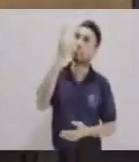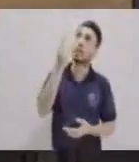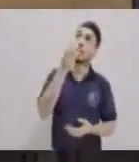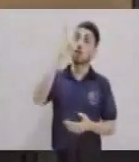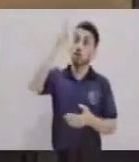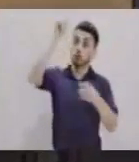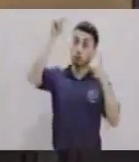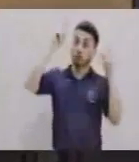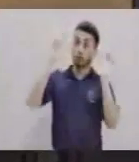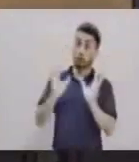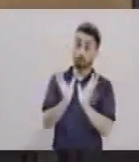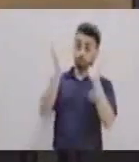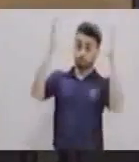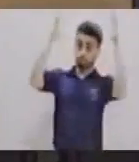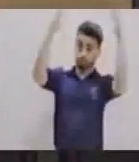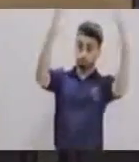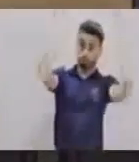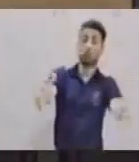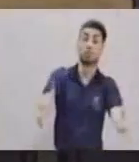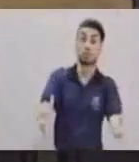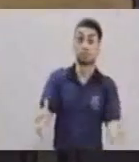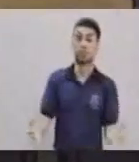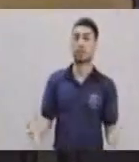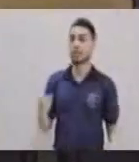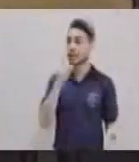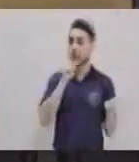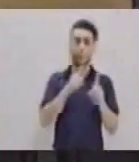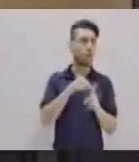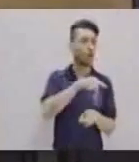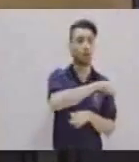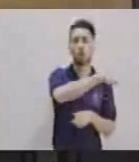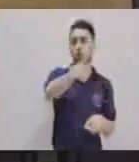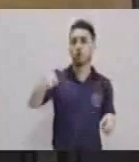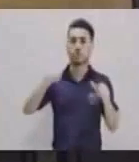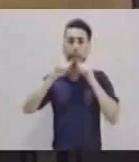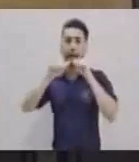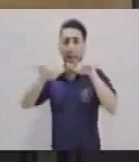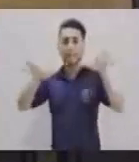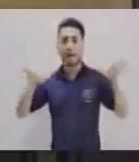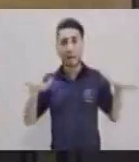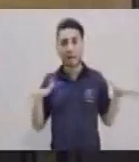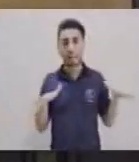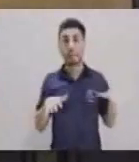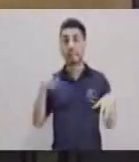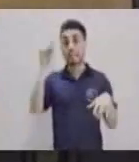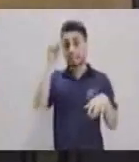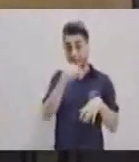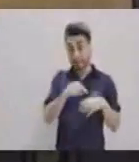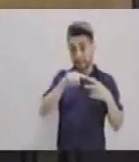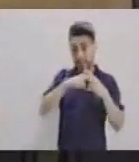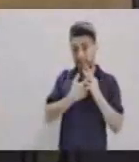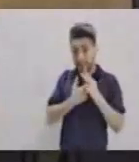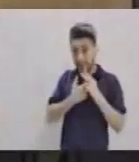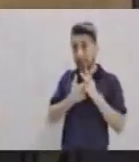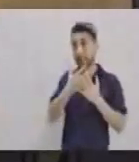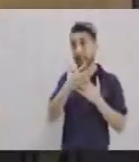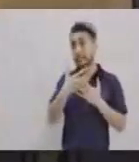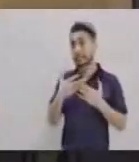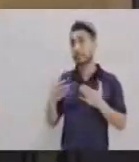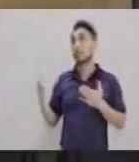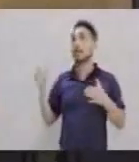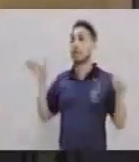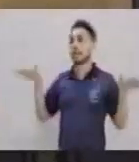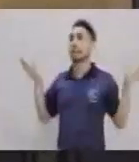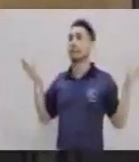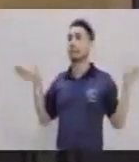a Mulagragua, dueño del bosque, y a los demás animales. Desde entonces,